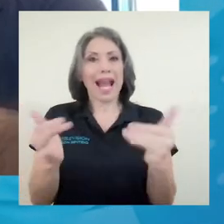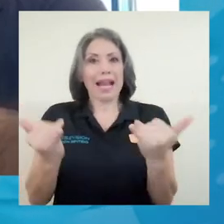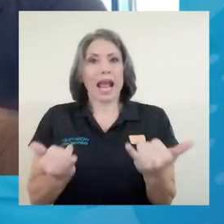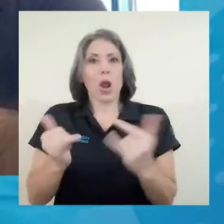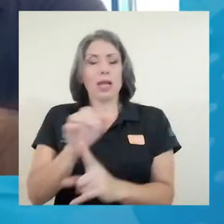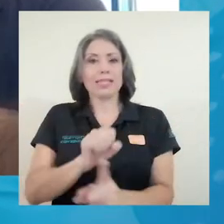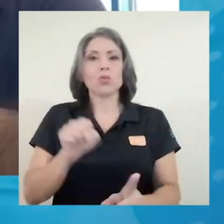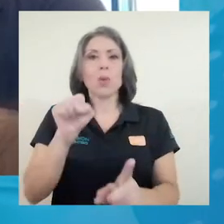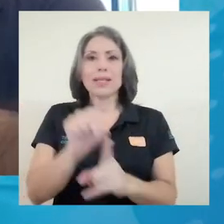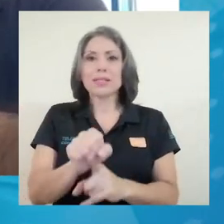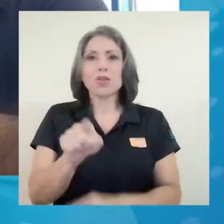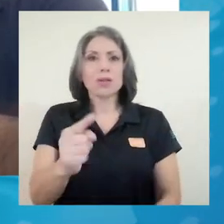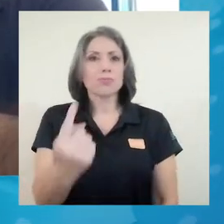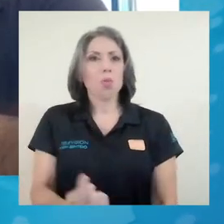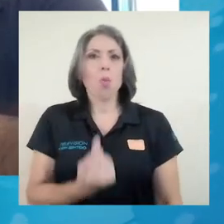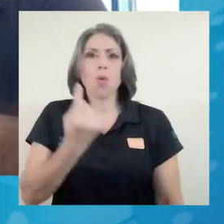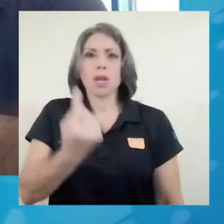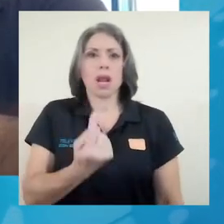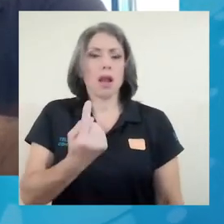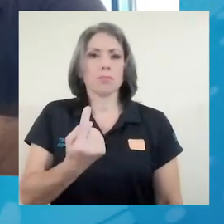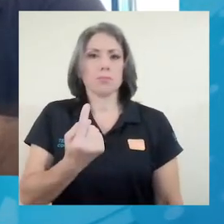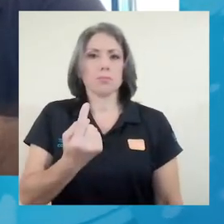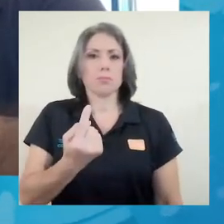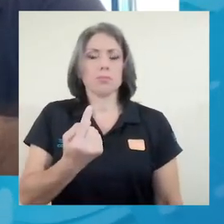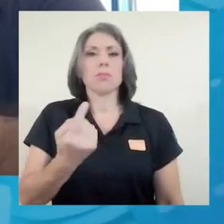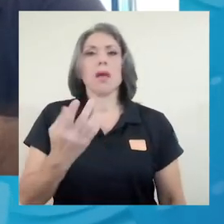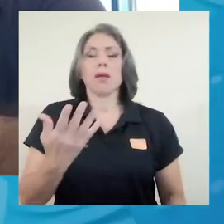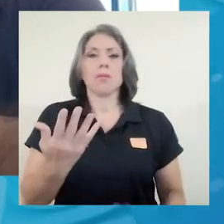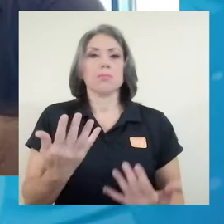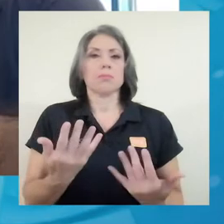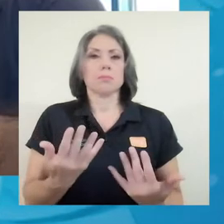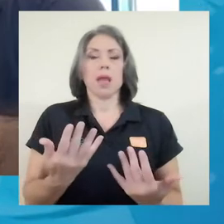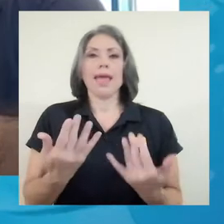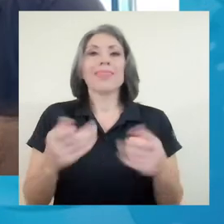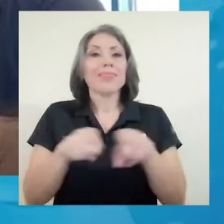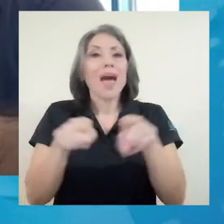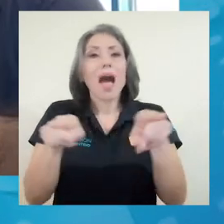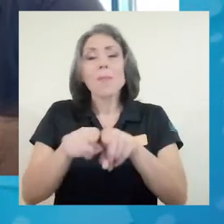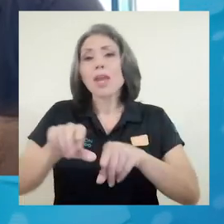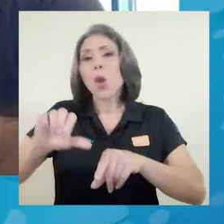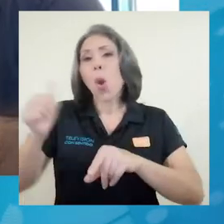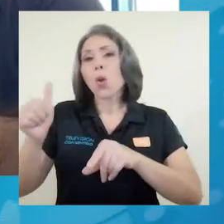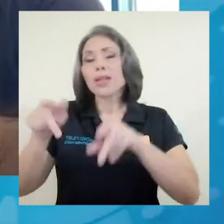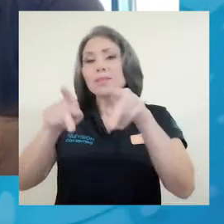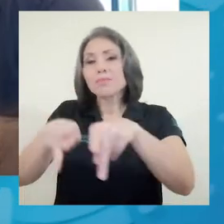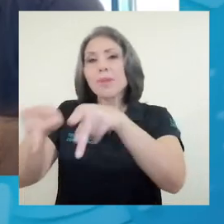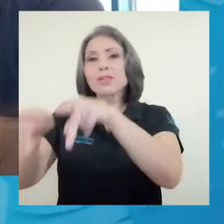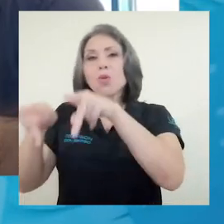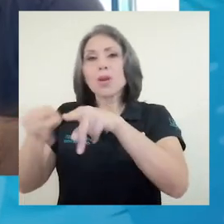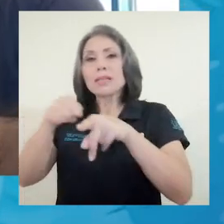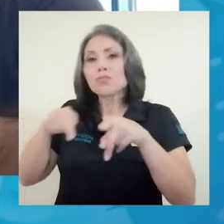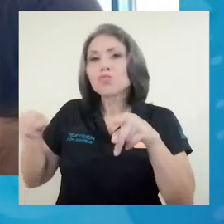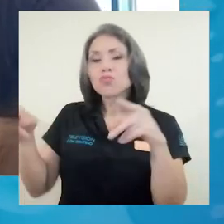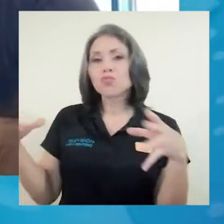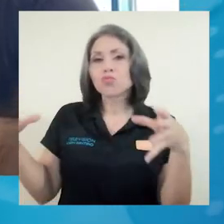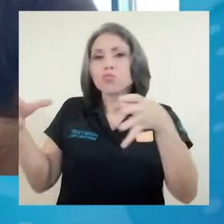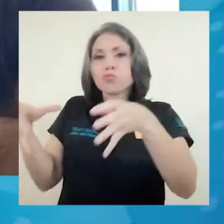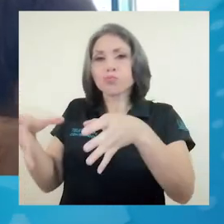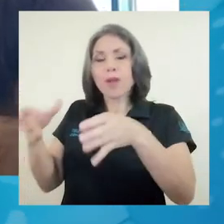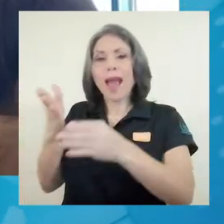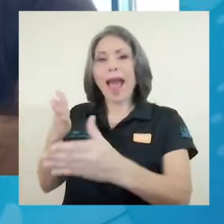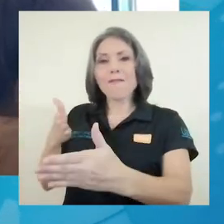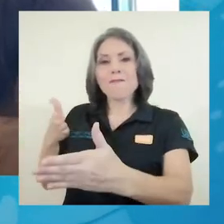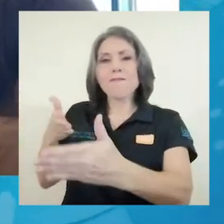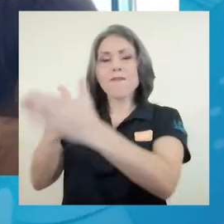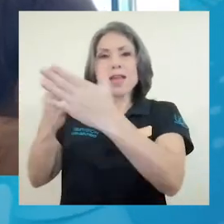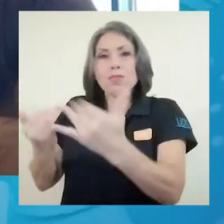también hay otra población que estas se está viendo afectada de forma inmediata y eso las personas que